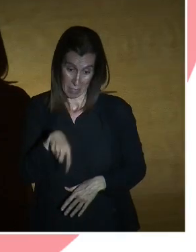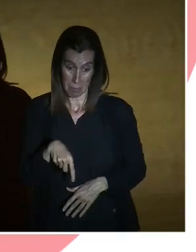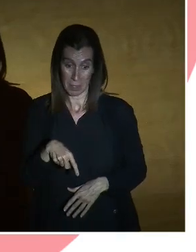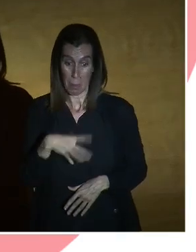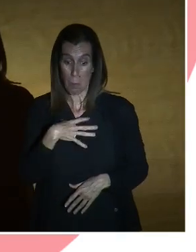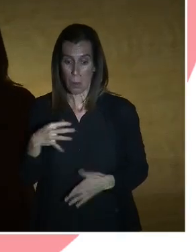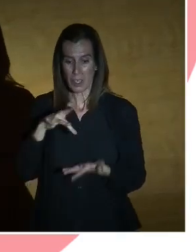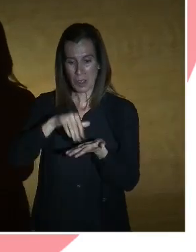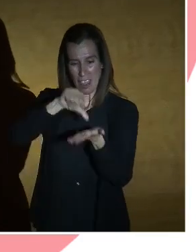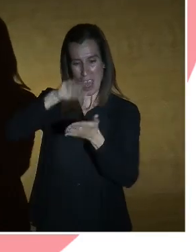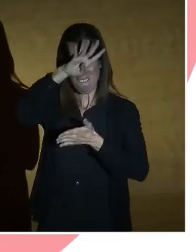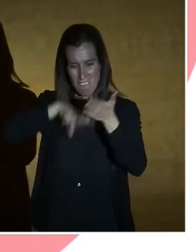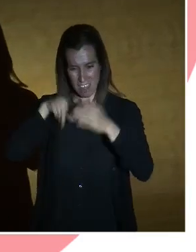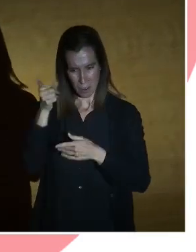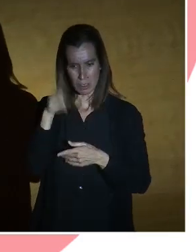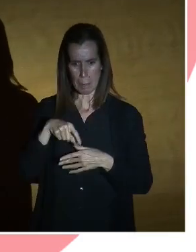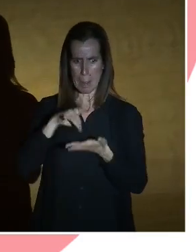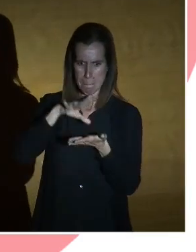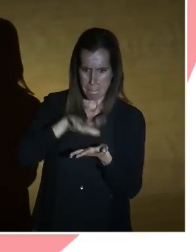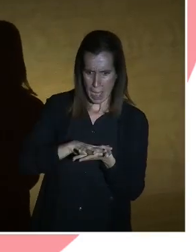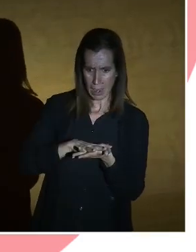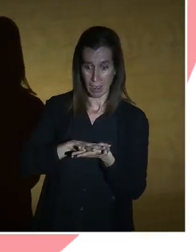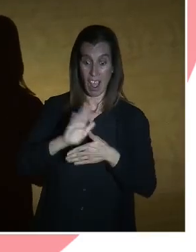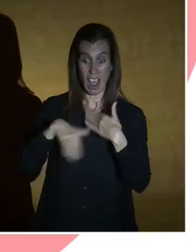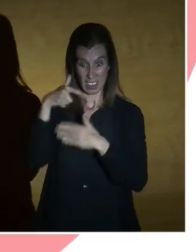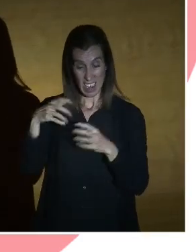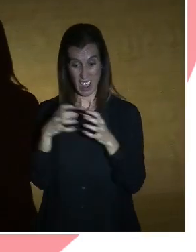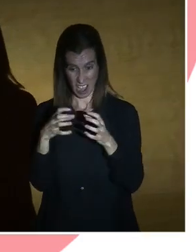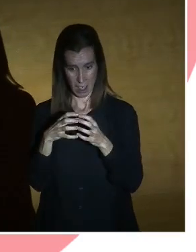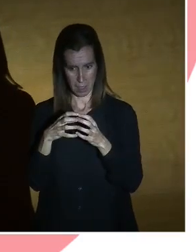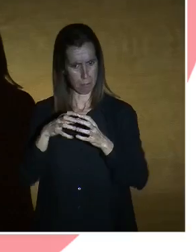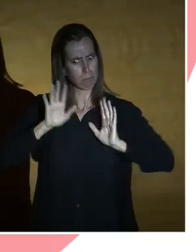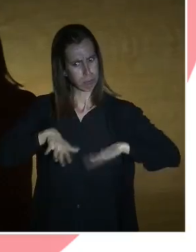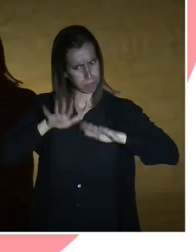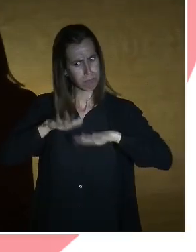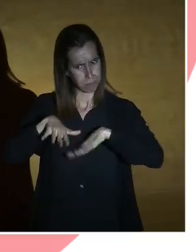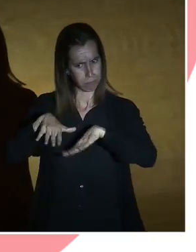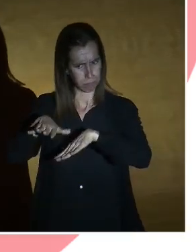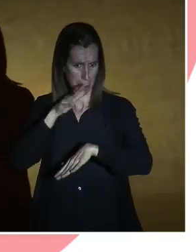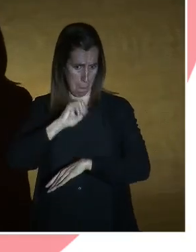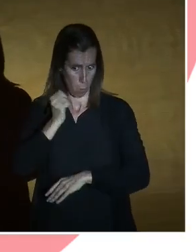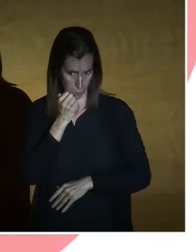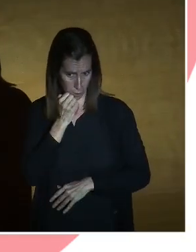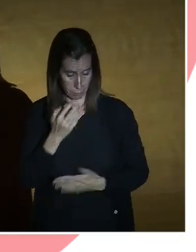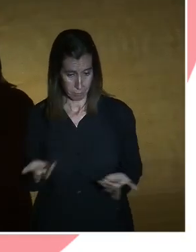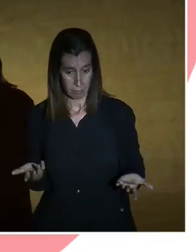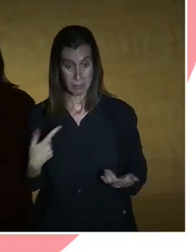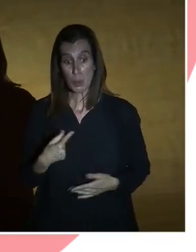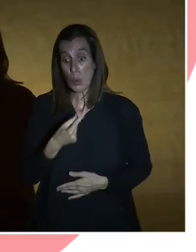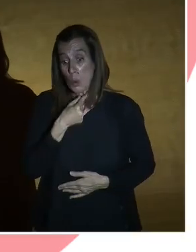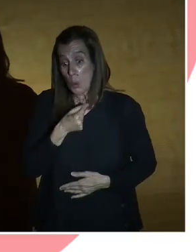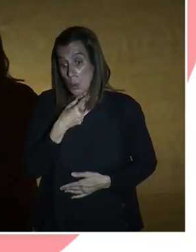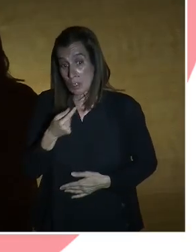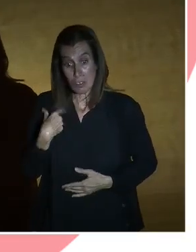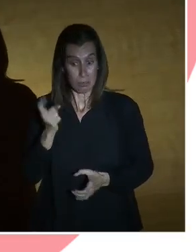hacer en ciudades como Barcelona, Málaga, incluso aquí en Granada va a haber. Entonces, pues, me gustaría, yo